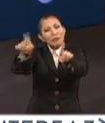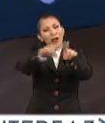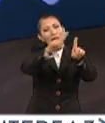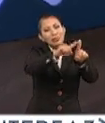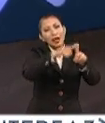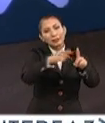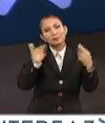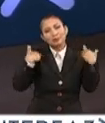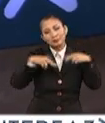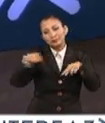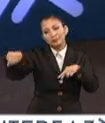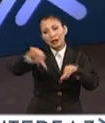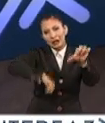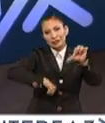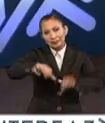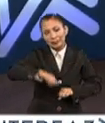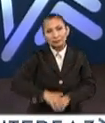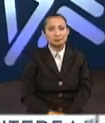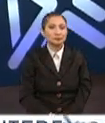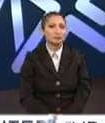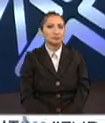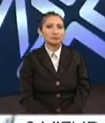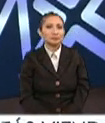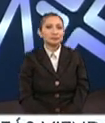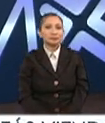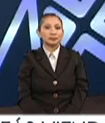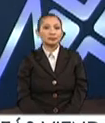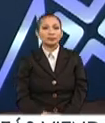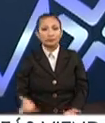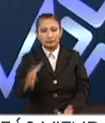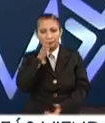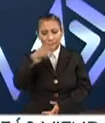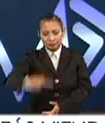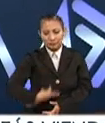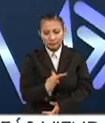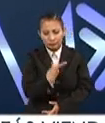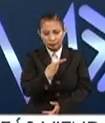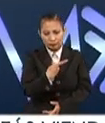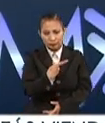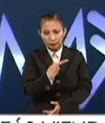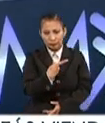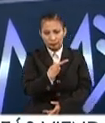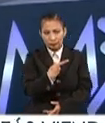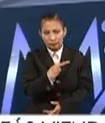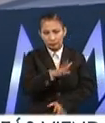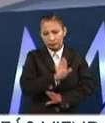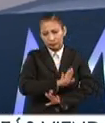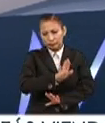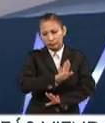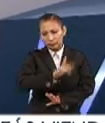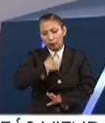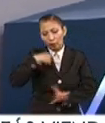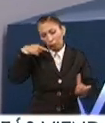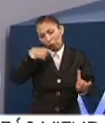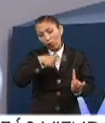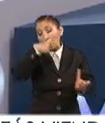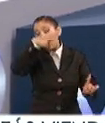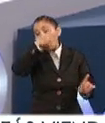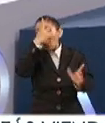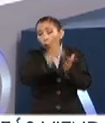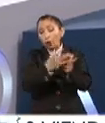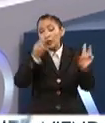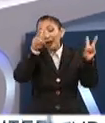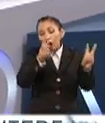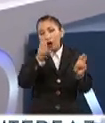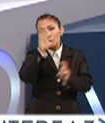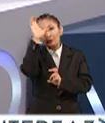la representación de estas actividades. Contestando tu pregunta, parecería que estuviera enfocada muy